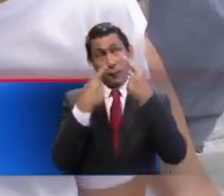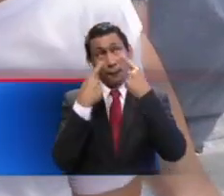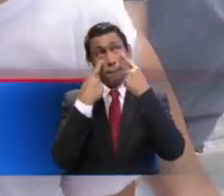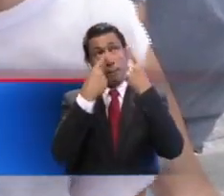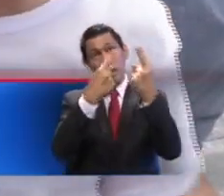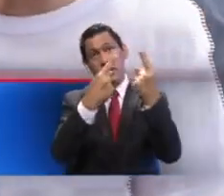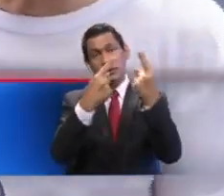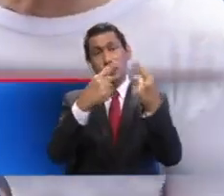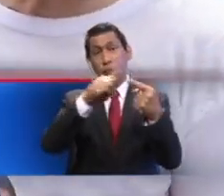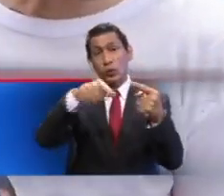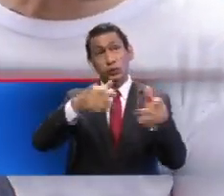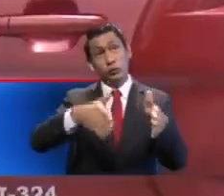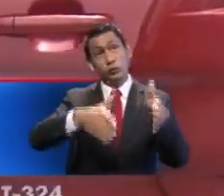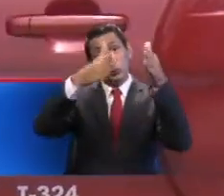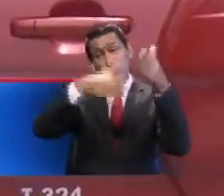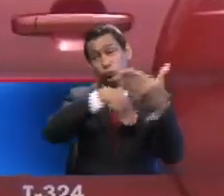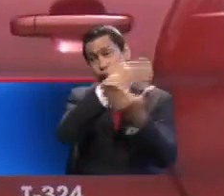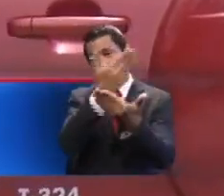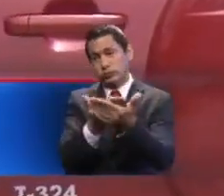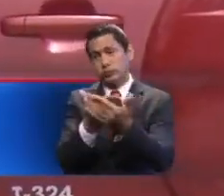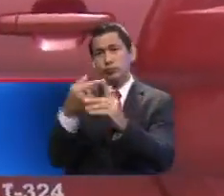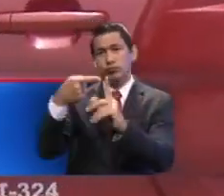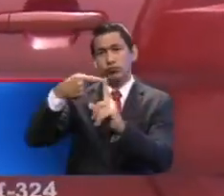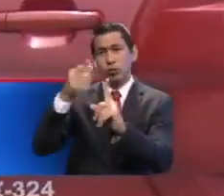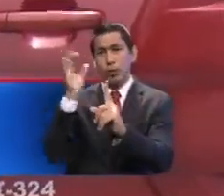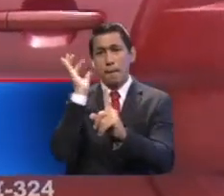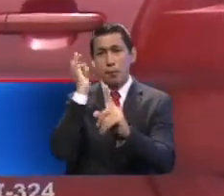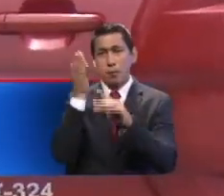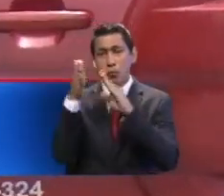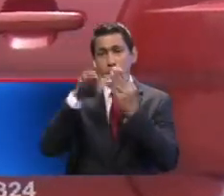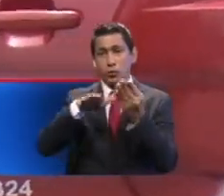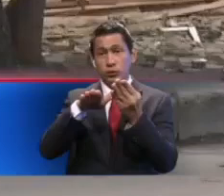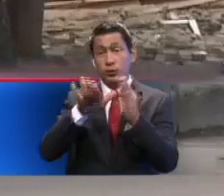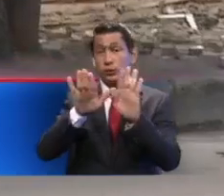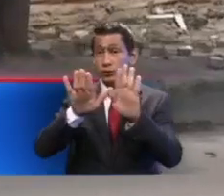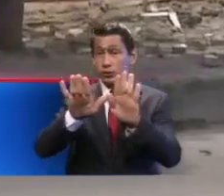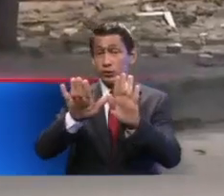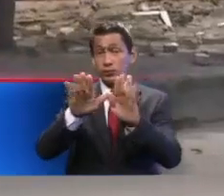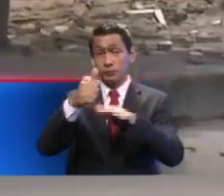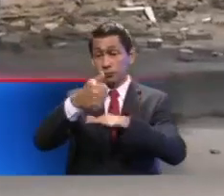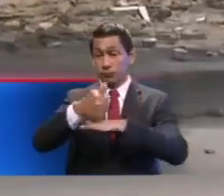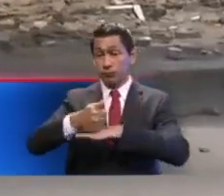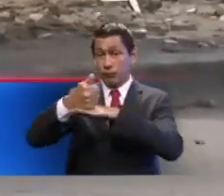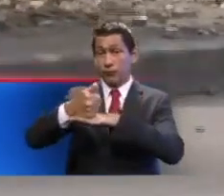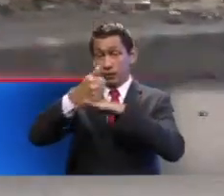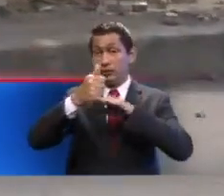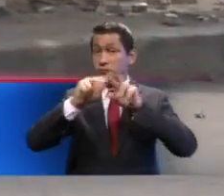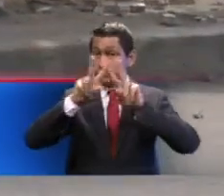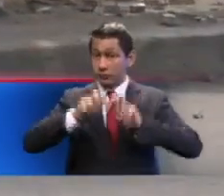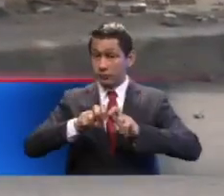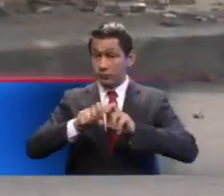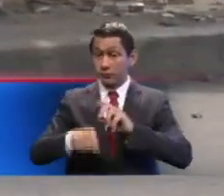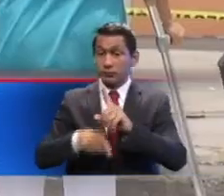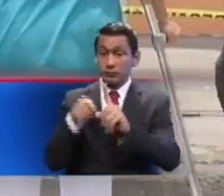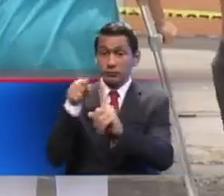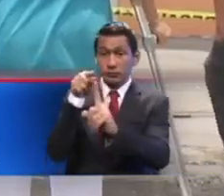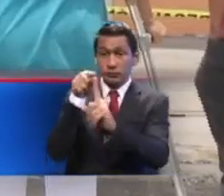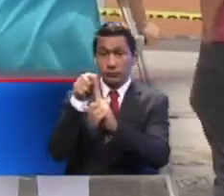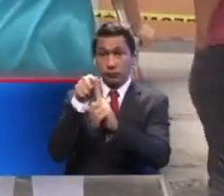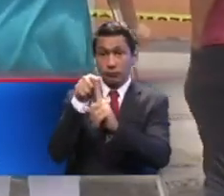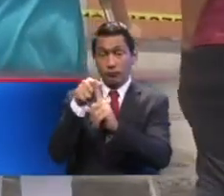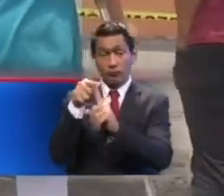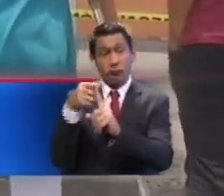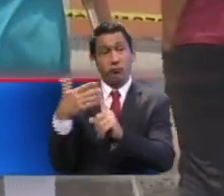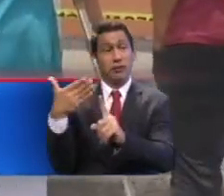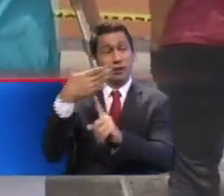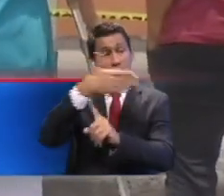testigo de lo que ocurrió. En el sitio se confirmó el deceso de la adulta, que al parecer se dirigía a una iglesia ubicada frente a